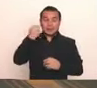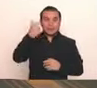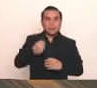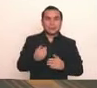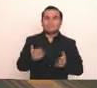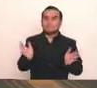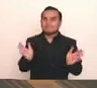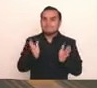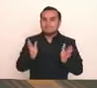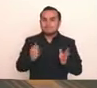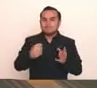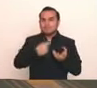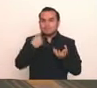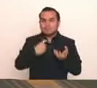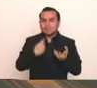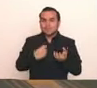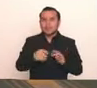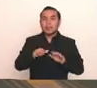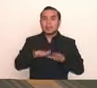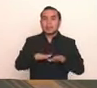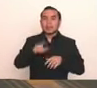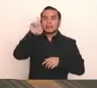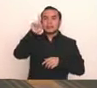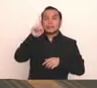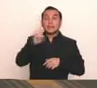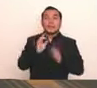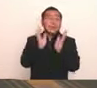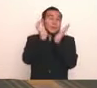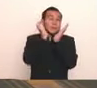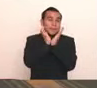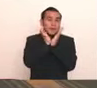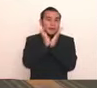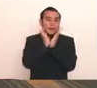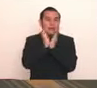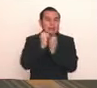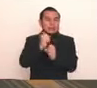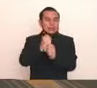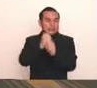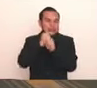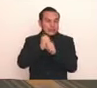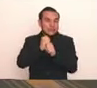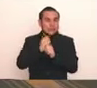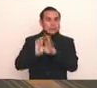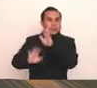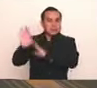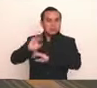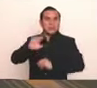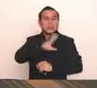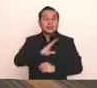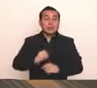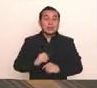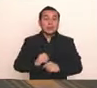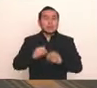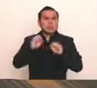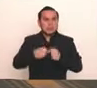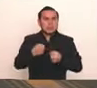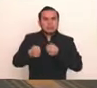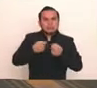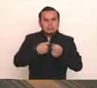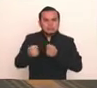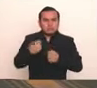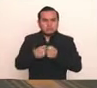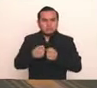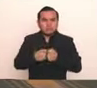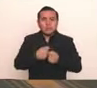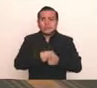pero gracias a dios podemos pensar que en mayo será el mes más seguro en nuestra historia si dios permite que sigamos contrayendo la delincuencia